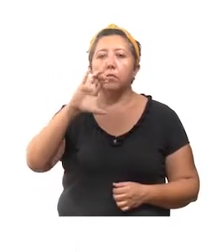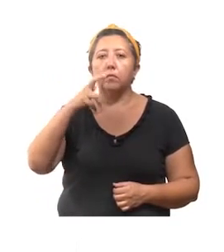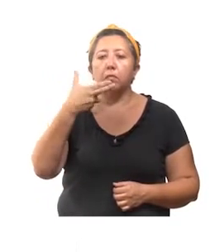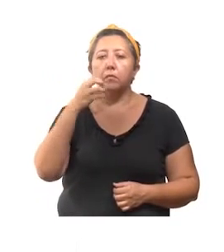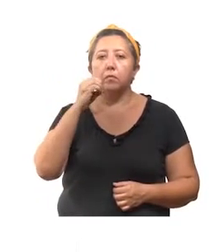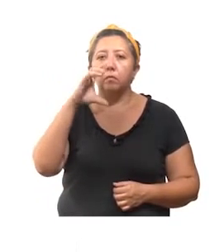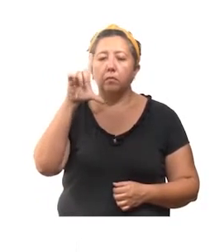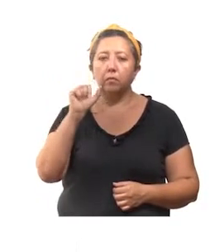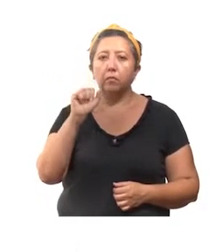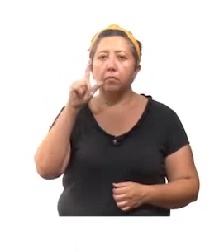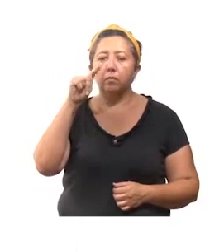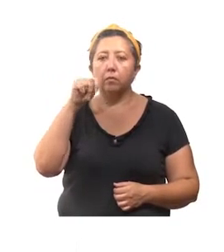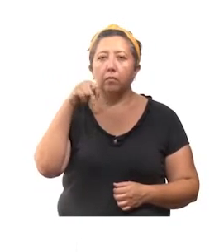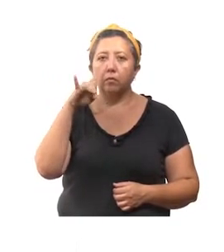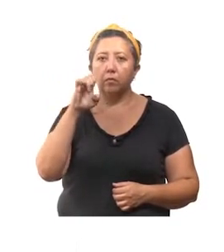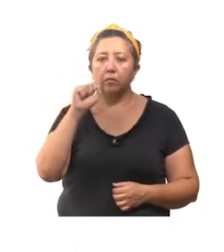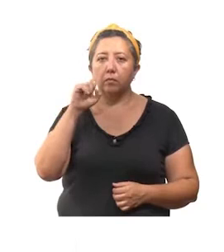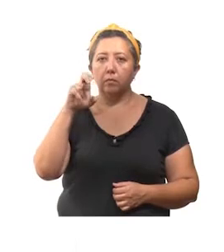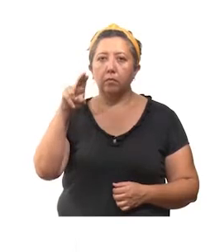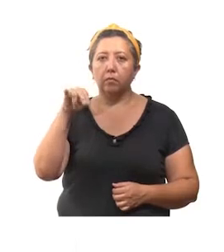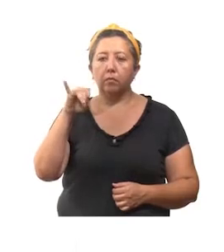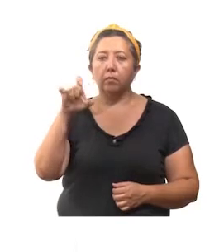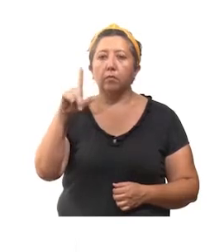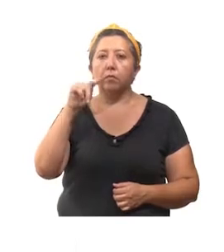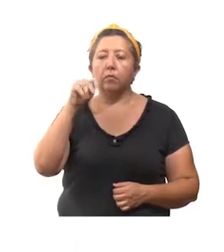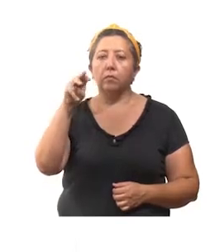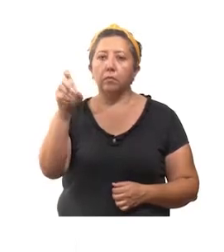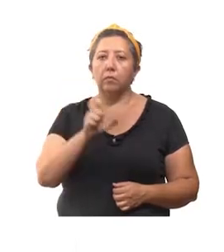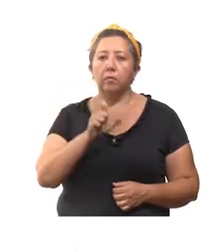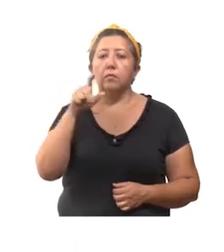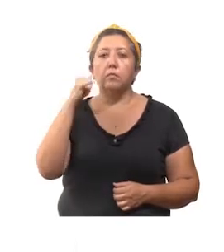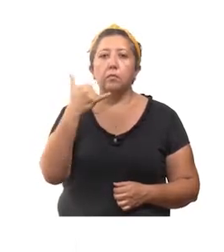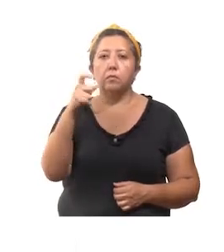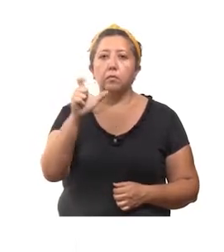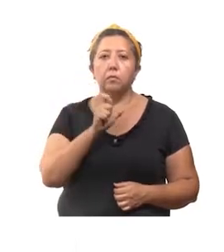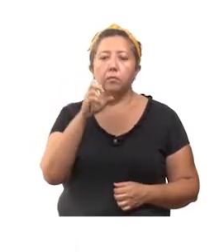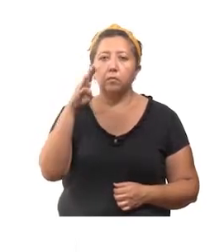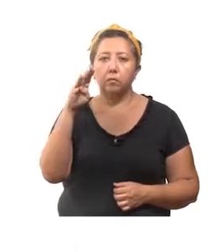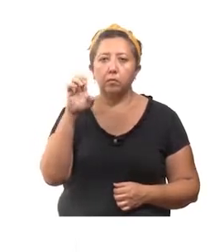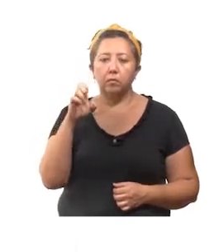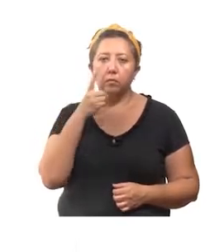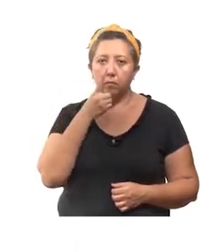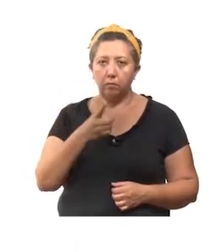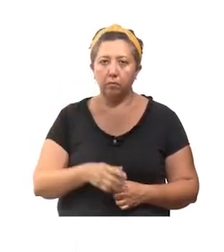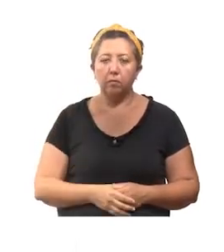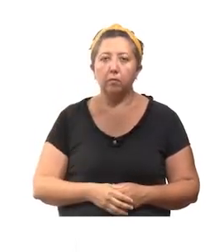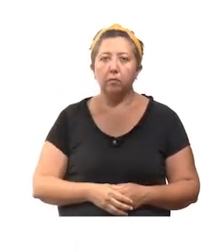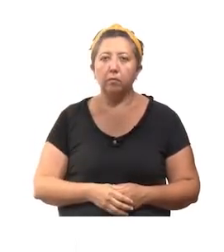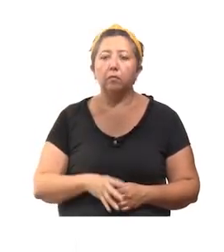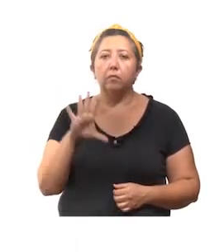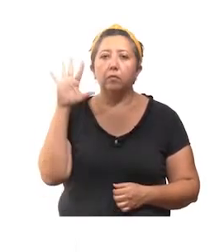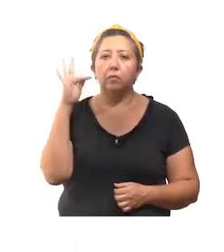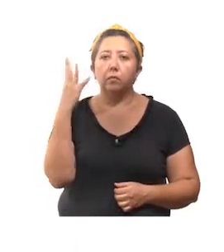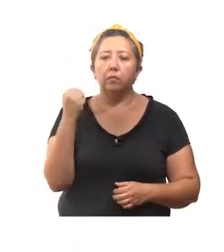Chocholá, Concal, Cantunil, Mocochá, Tecantó, Temash, Timucuy, Yaxcabá y Yaxcucul. De